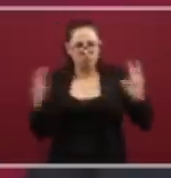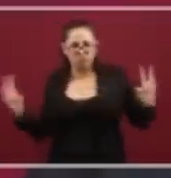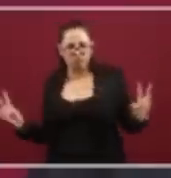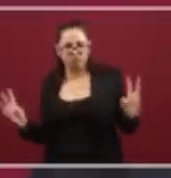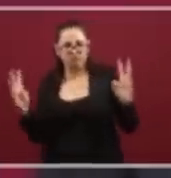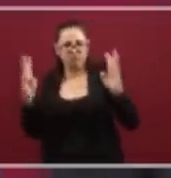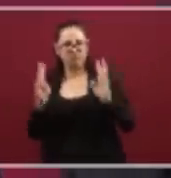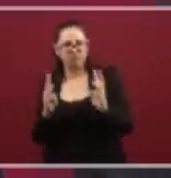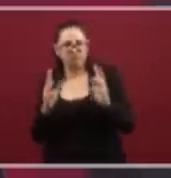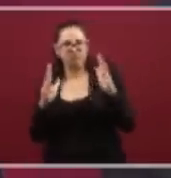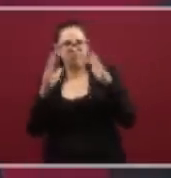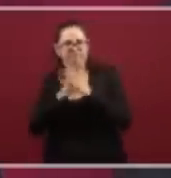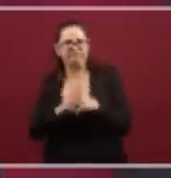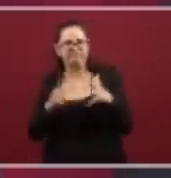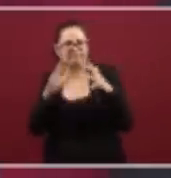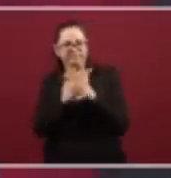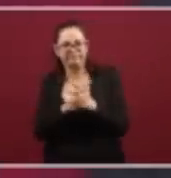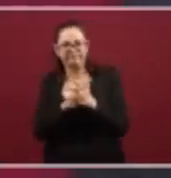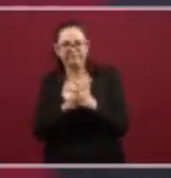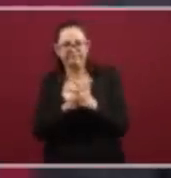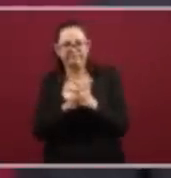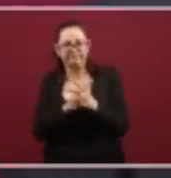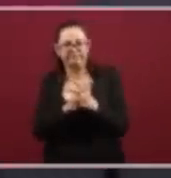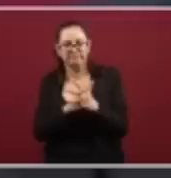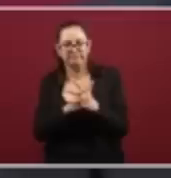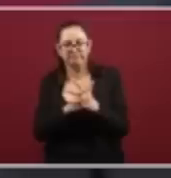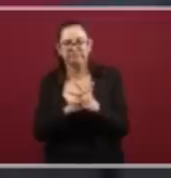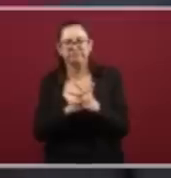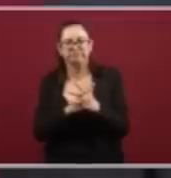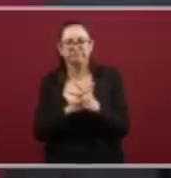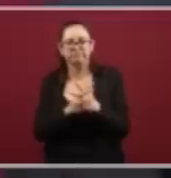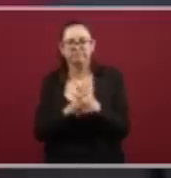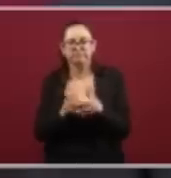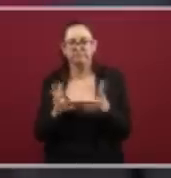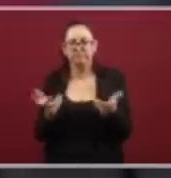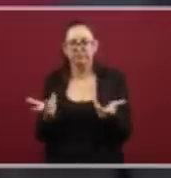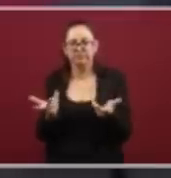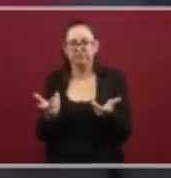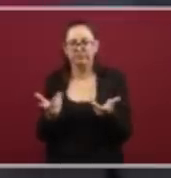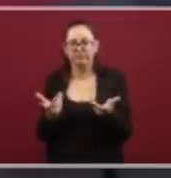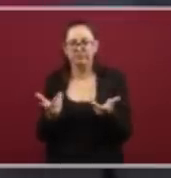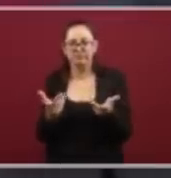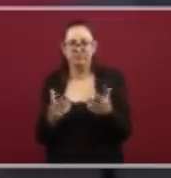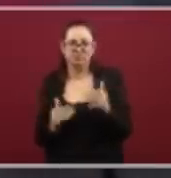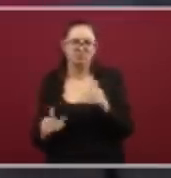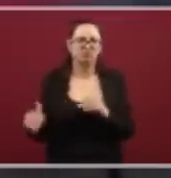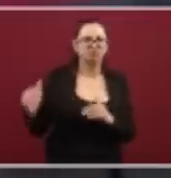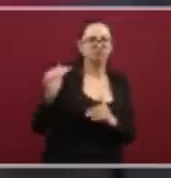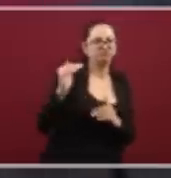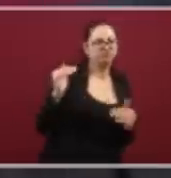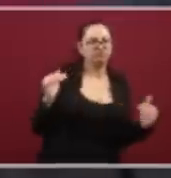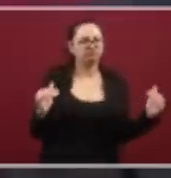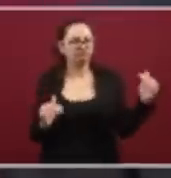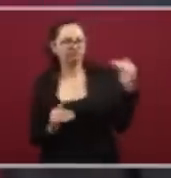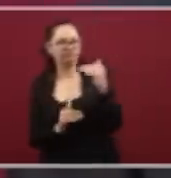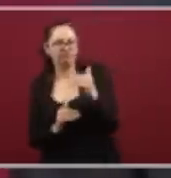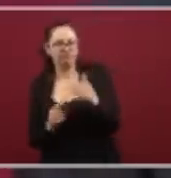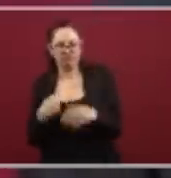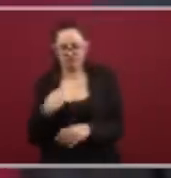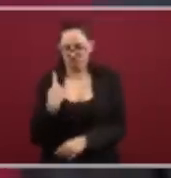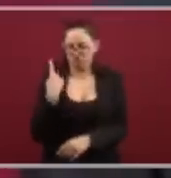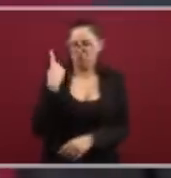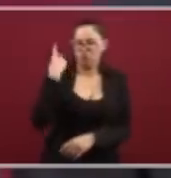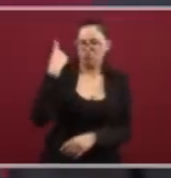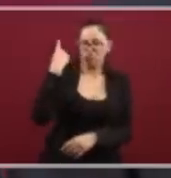la guerra para tratar de predominar de ser hegemónicos